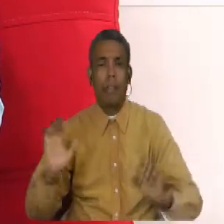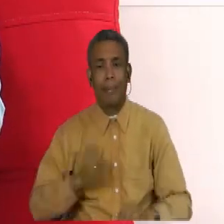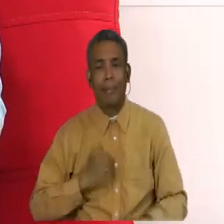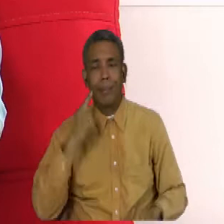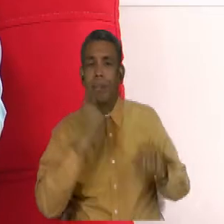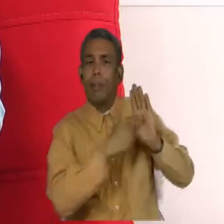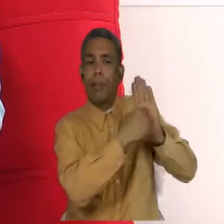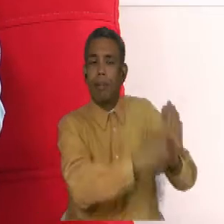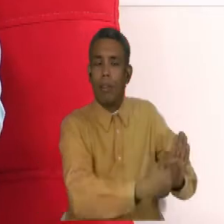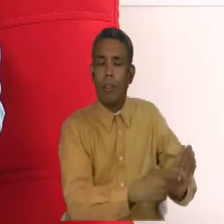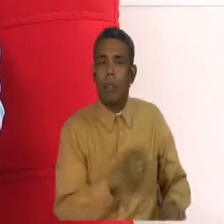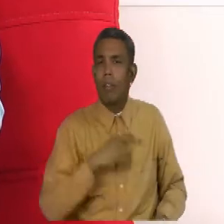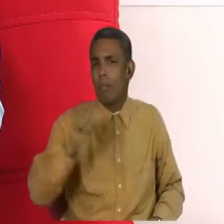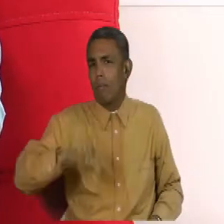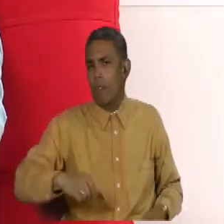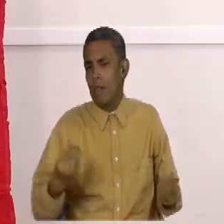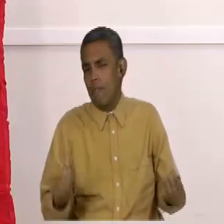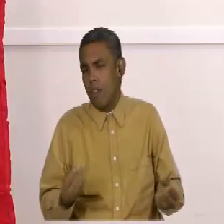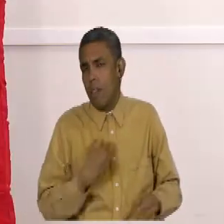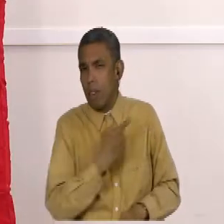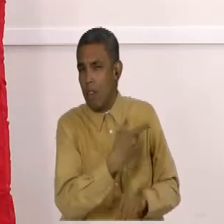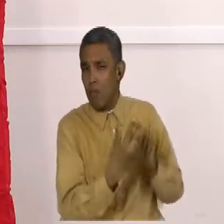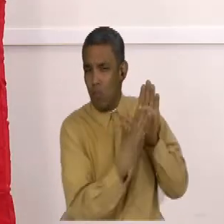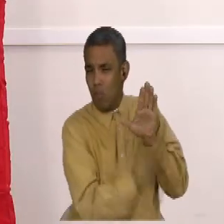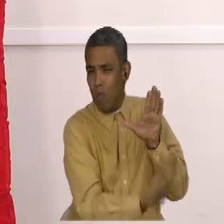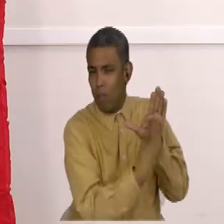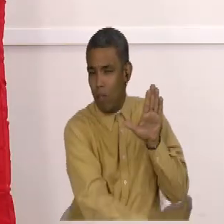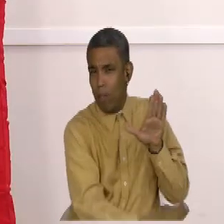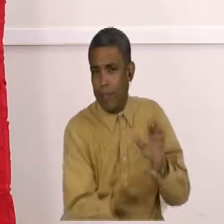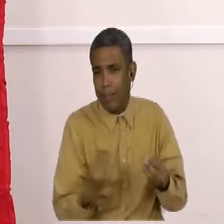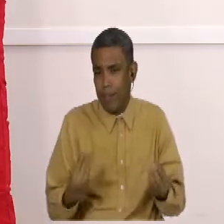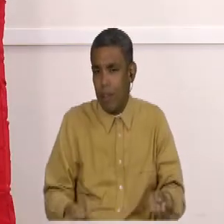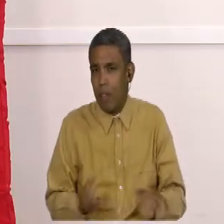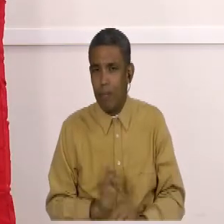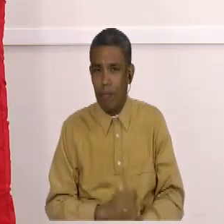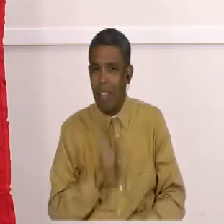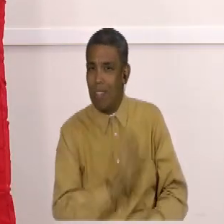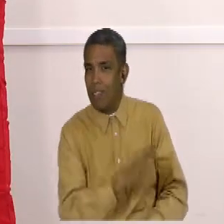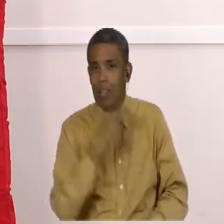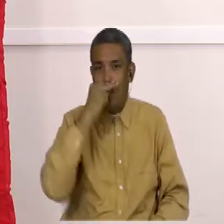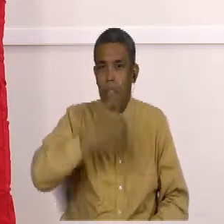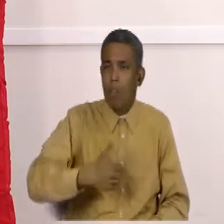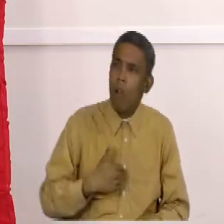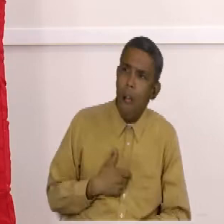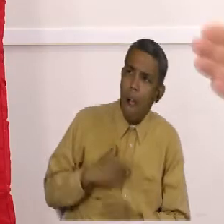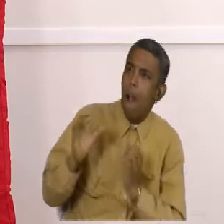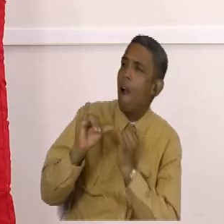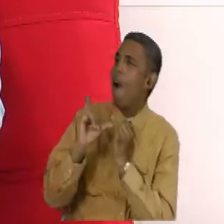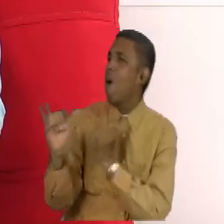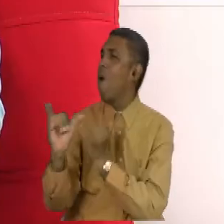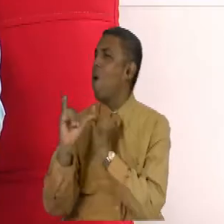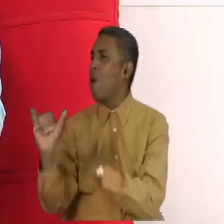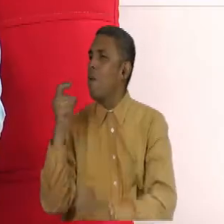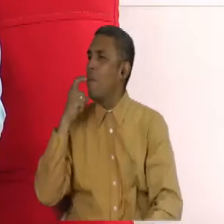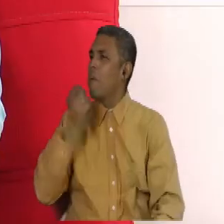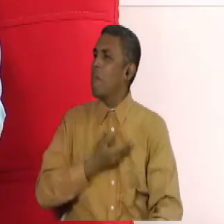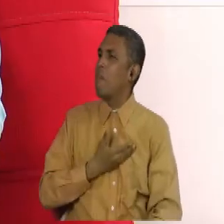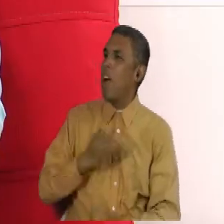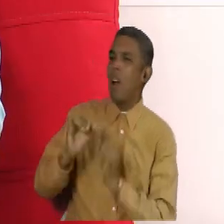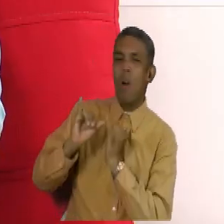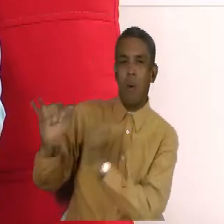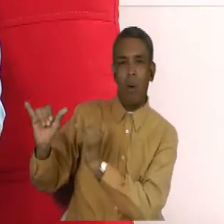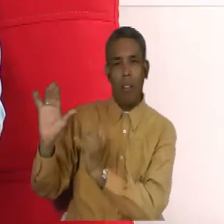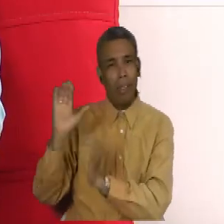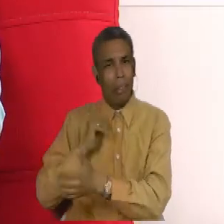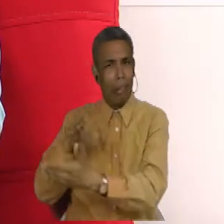copiando perfectamente y lo van replicando. De manera de que papás, hay que dar un buen ejemplo a los hijos en cuanto